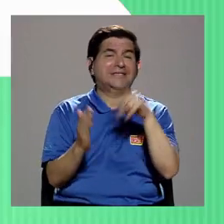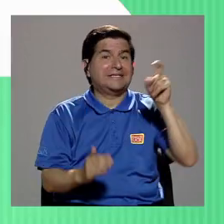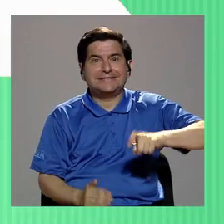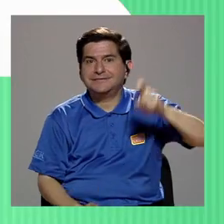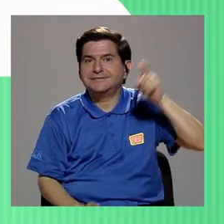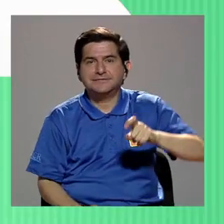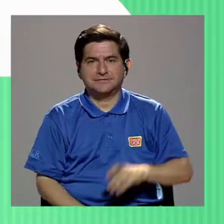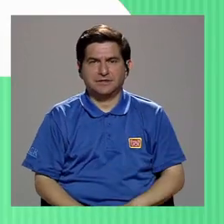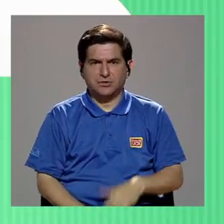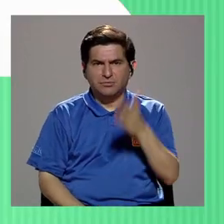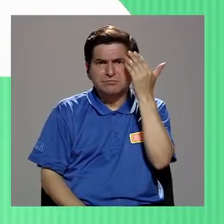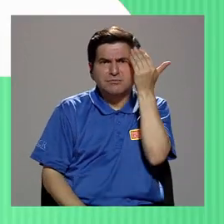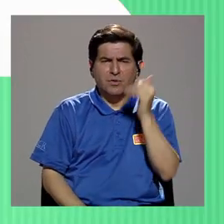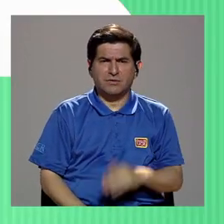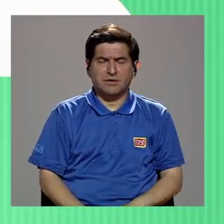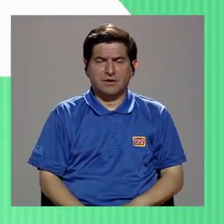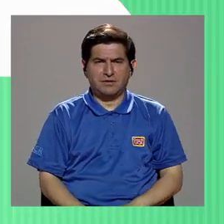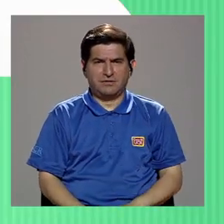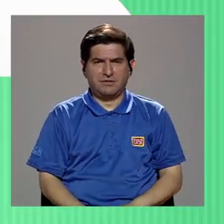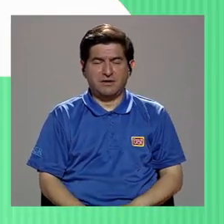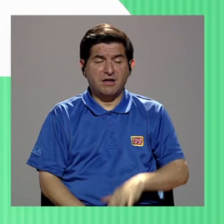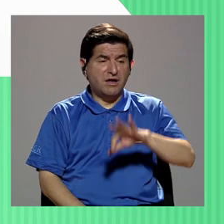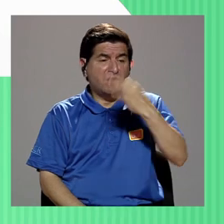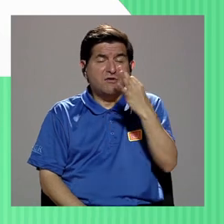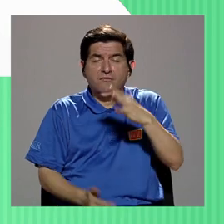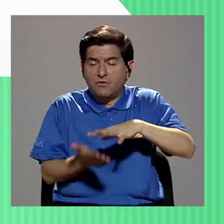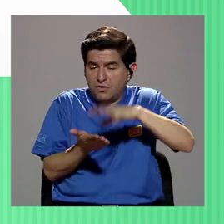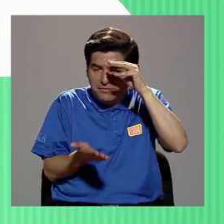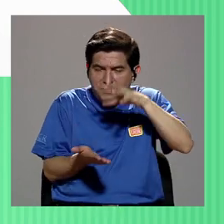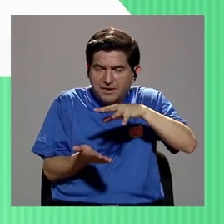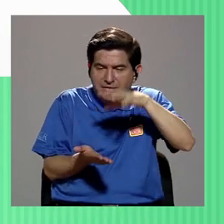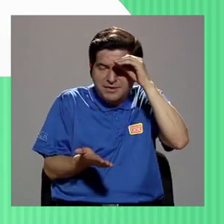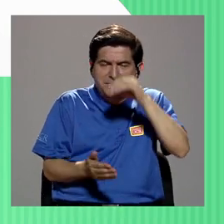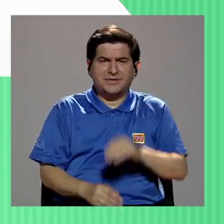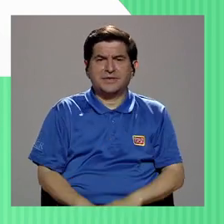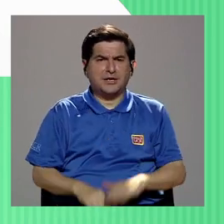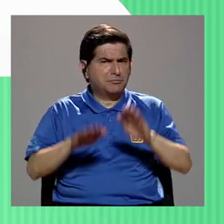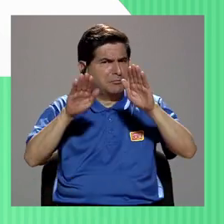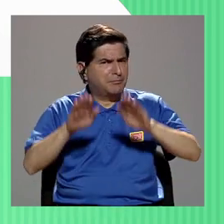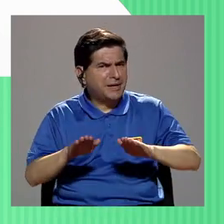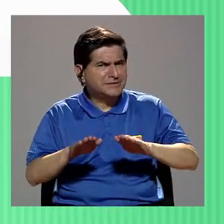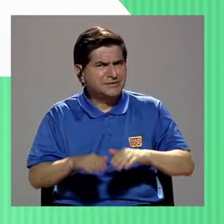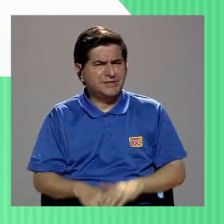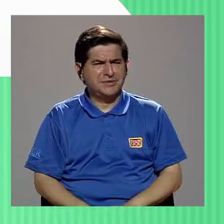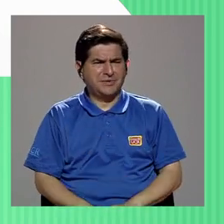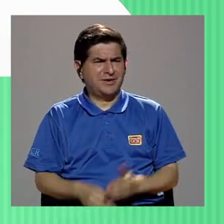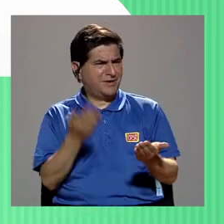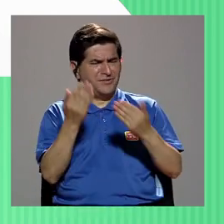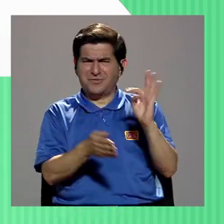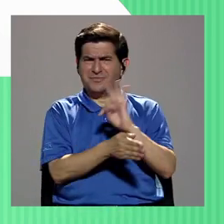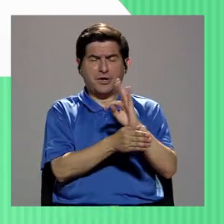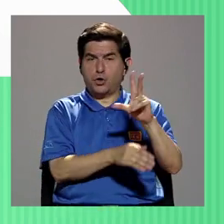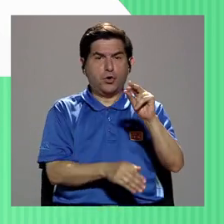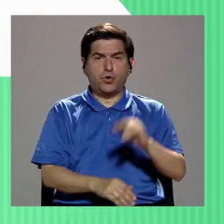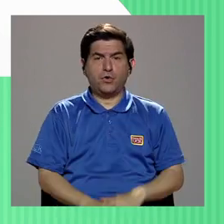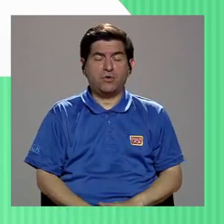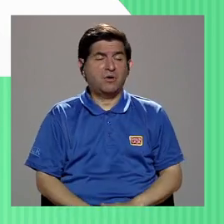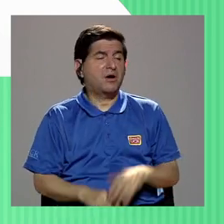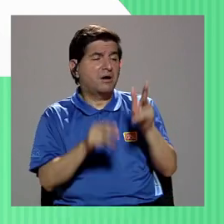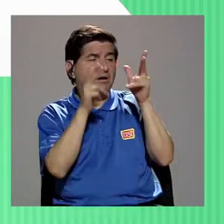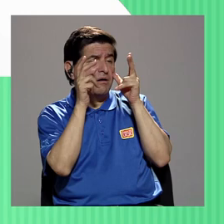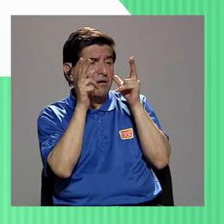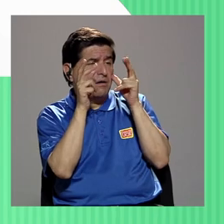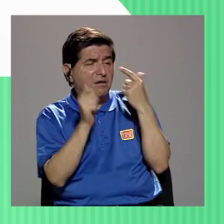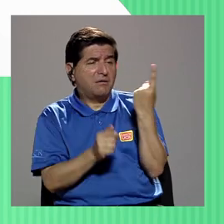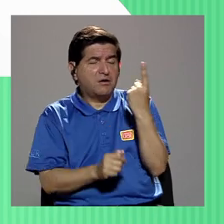es indispensable porque requiere, es una forma de aprendizaje. No es pasiva como la televisión, por ejemplo, que entra más